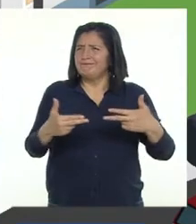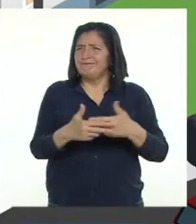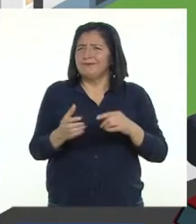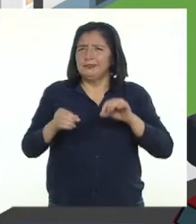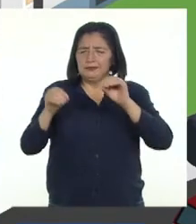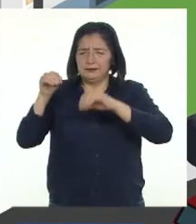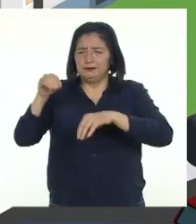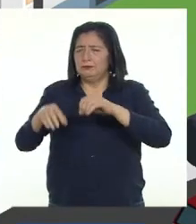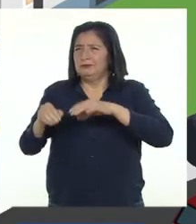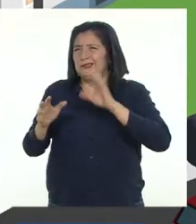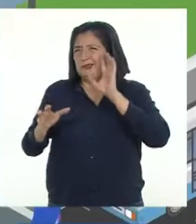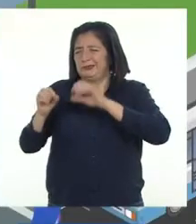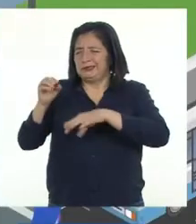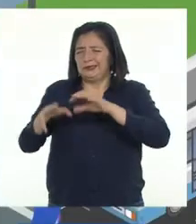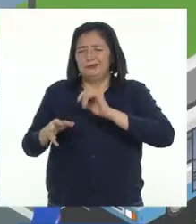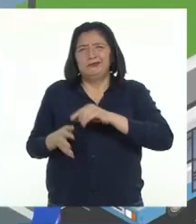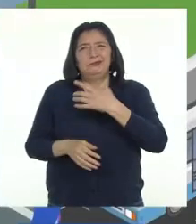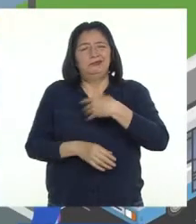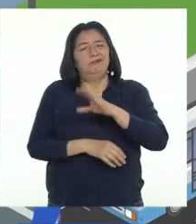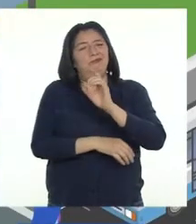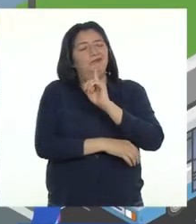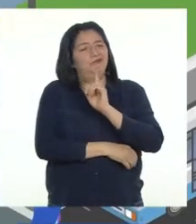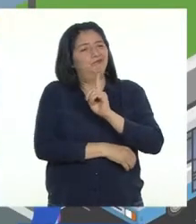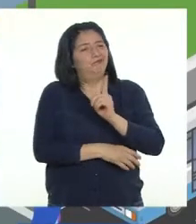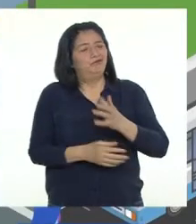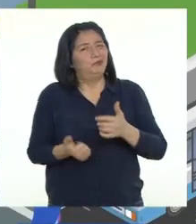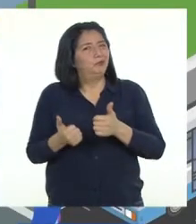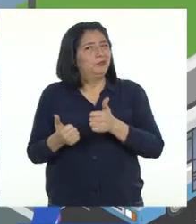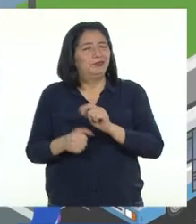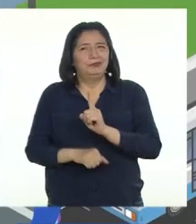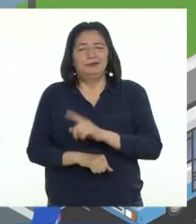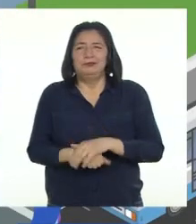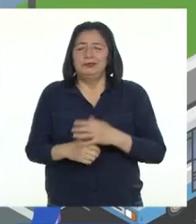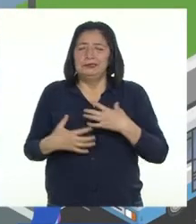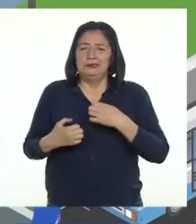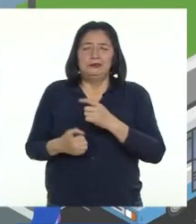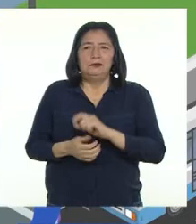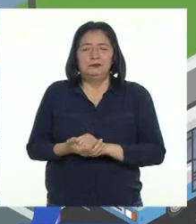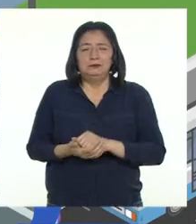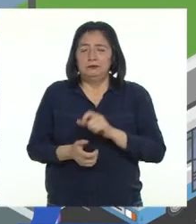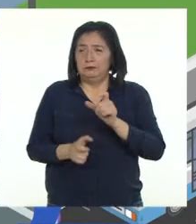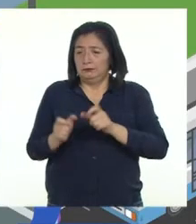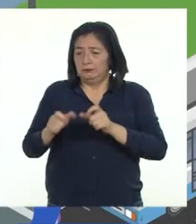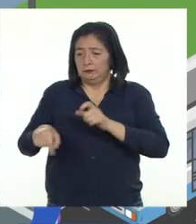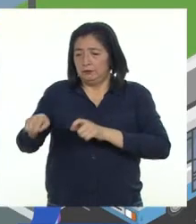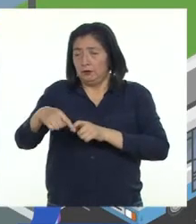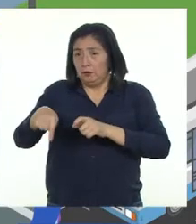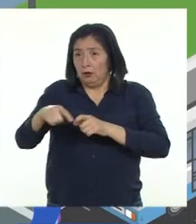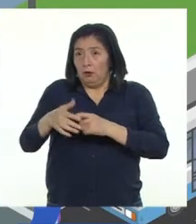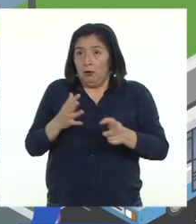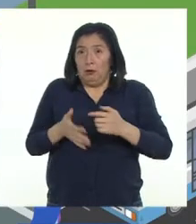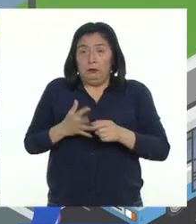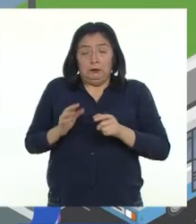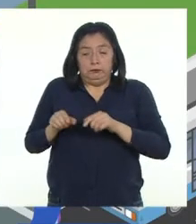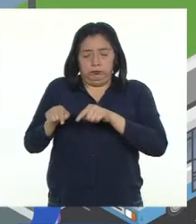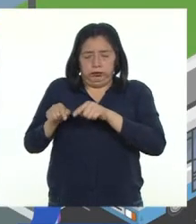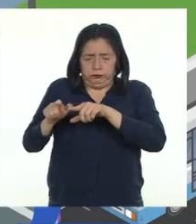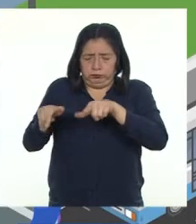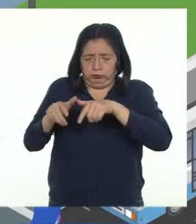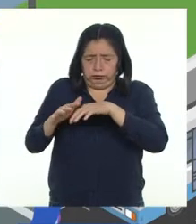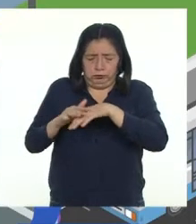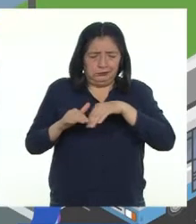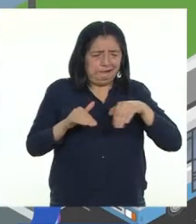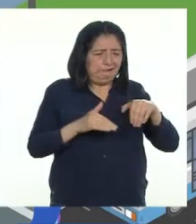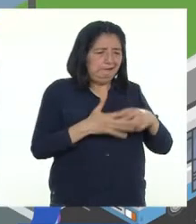de basura, creando un ambiente poco saludable. Esto genera que las personas se alejen de ese lugar